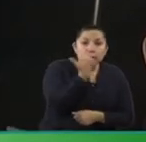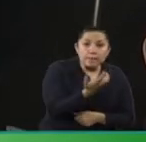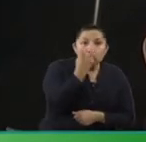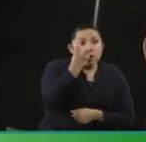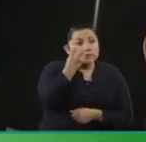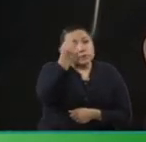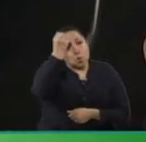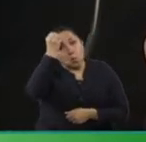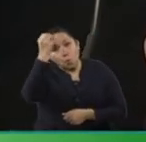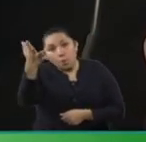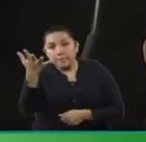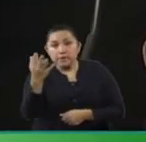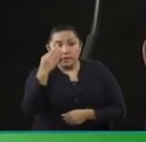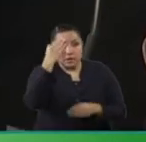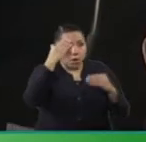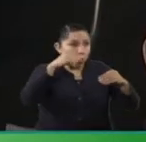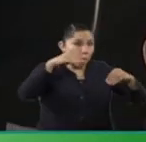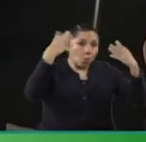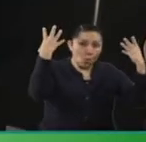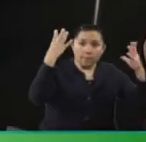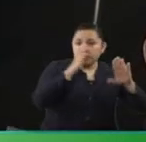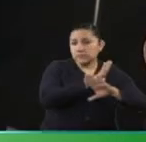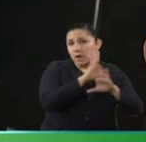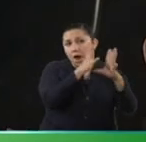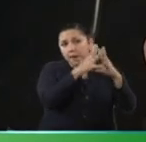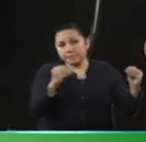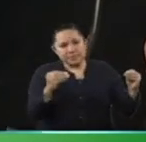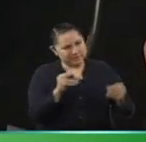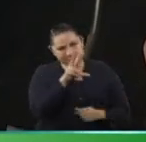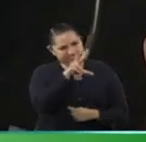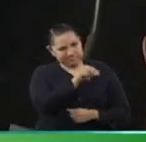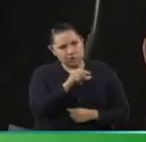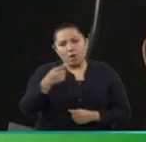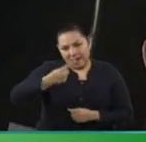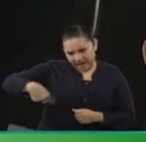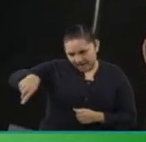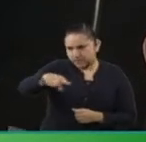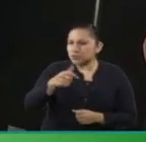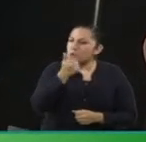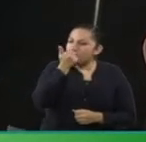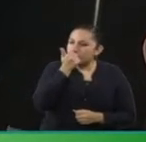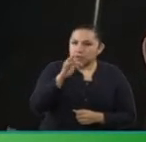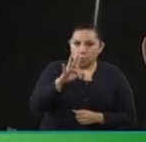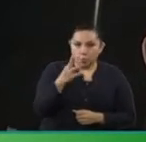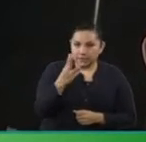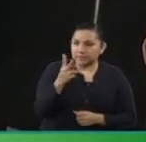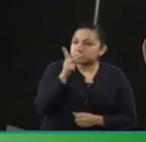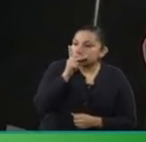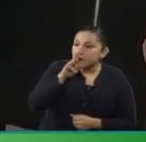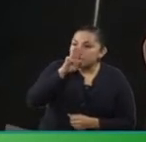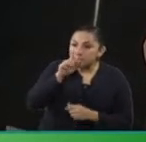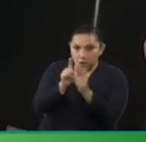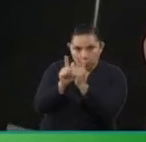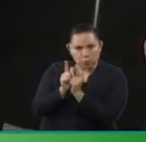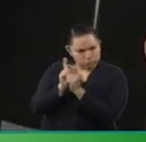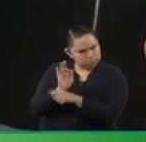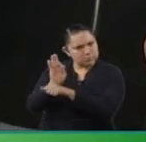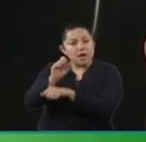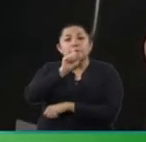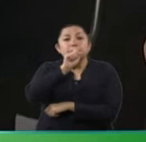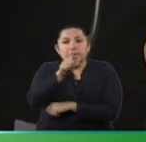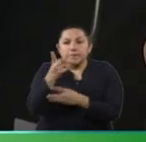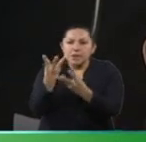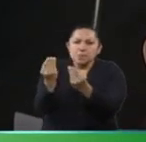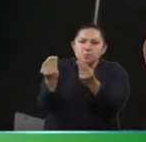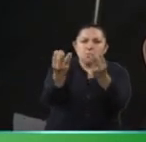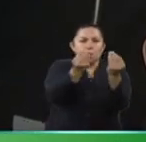chinapa pero también para el resto de colectivos de madres buscadoras que existen en el país y que no desisten de encontrar a